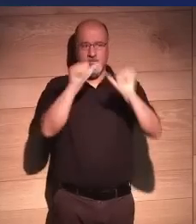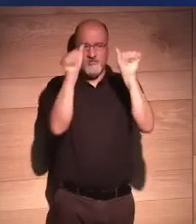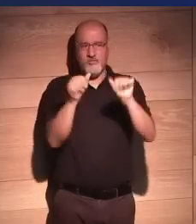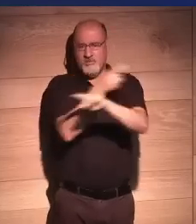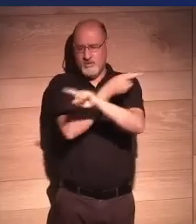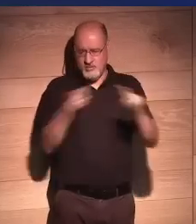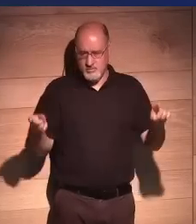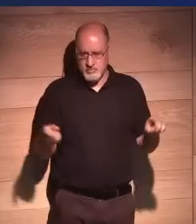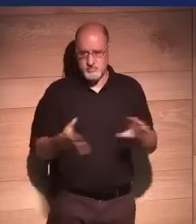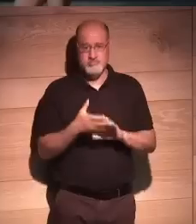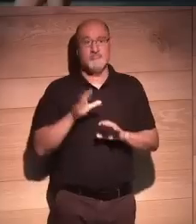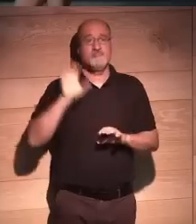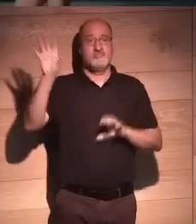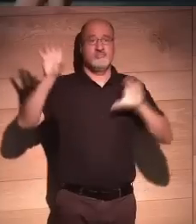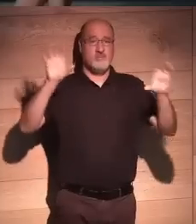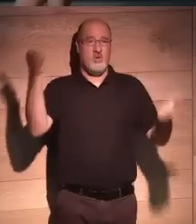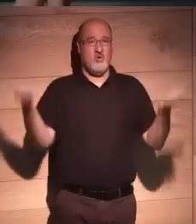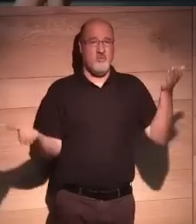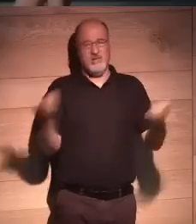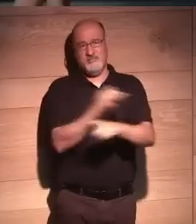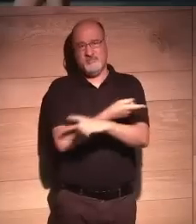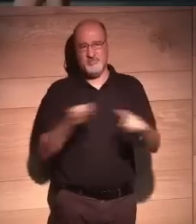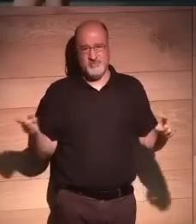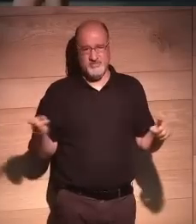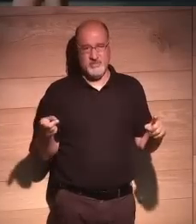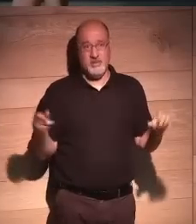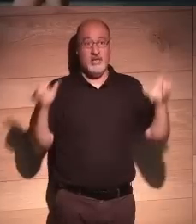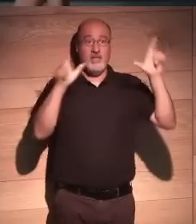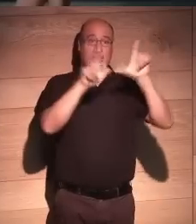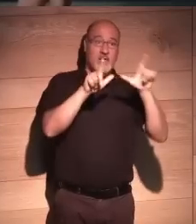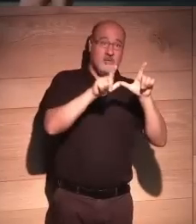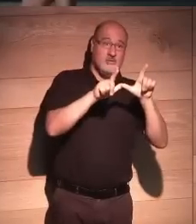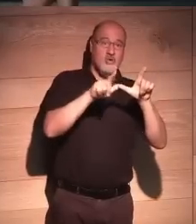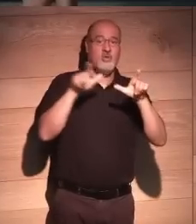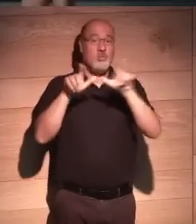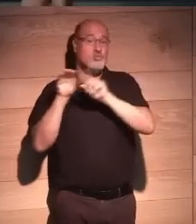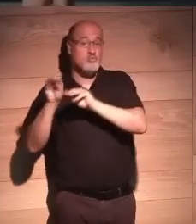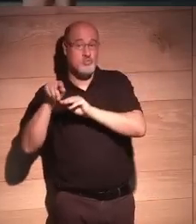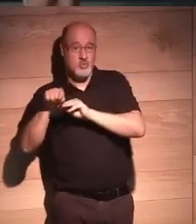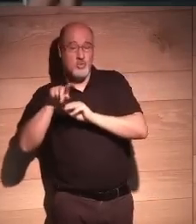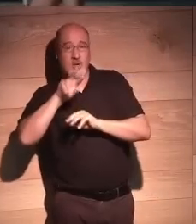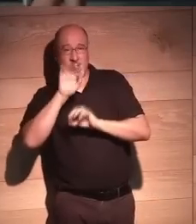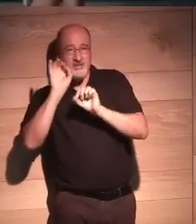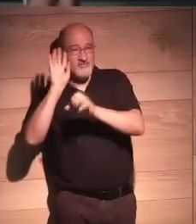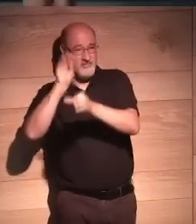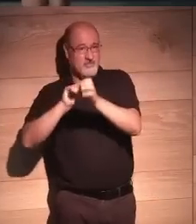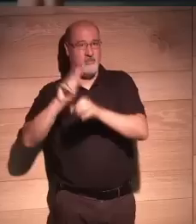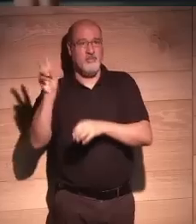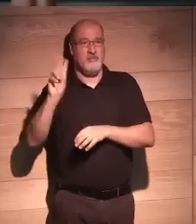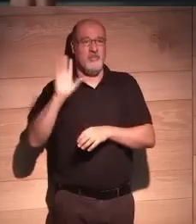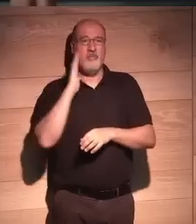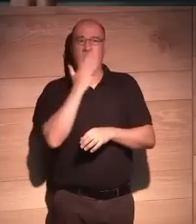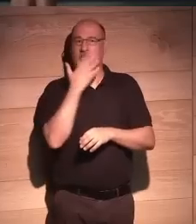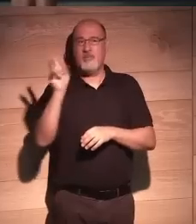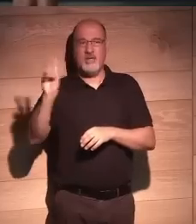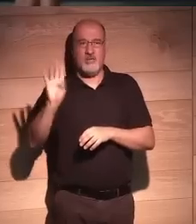magnitudes completamente incomparables, ¿no? O sea, la televisión de la que tú hablas, que aquí ningún presidente tenía un